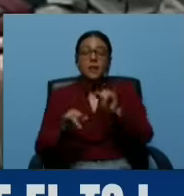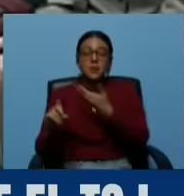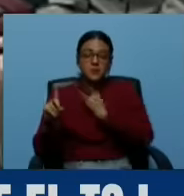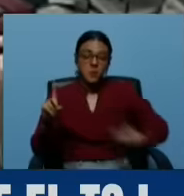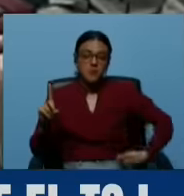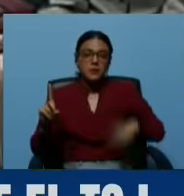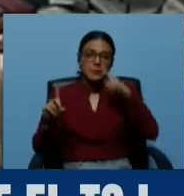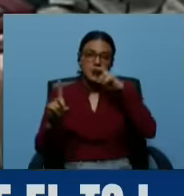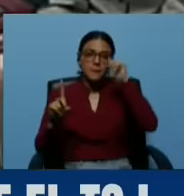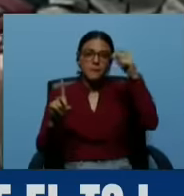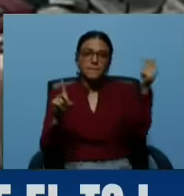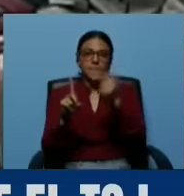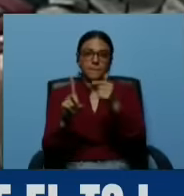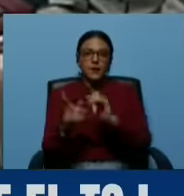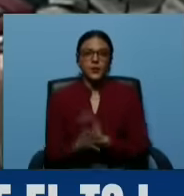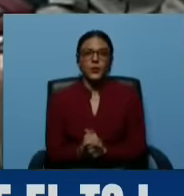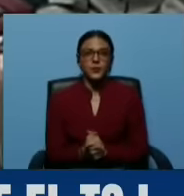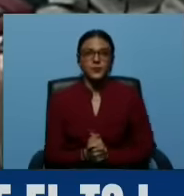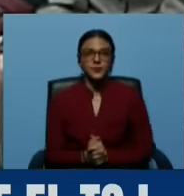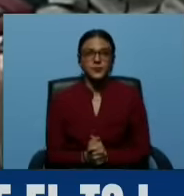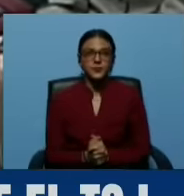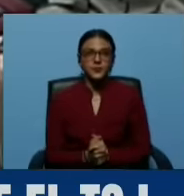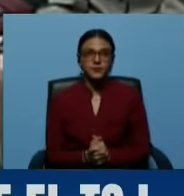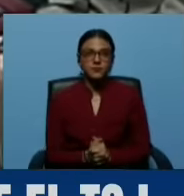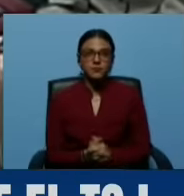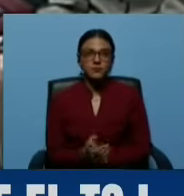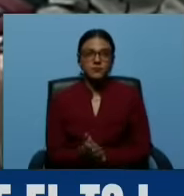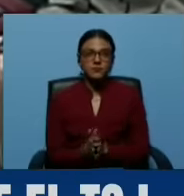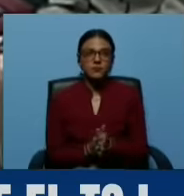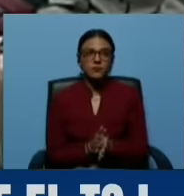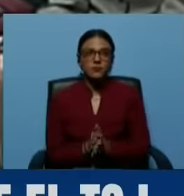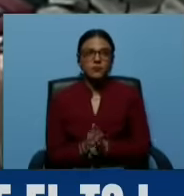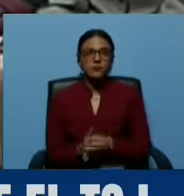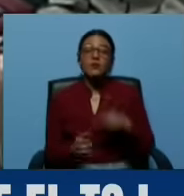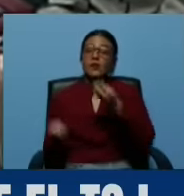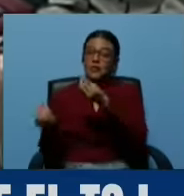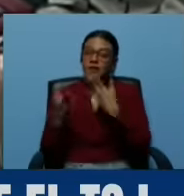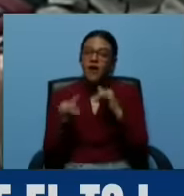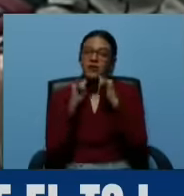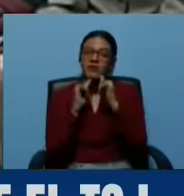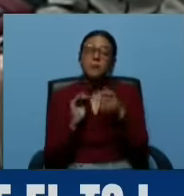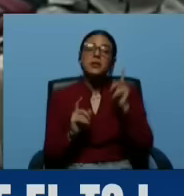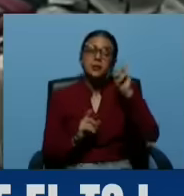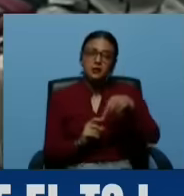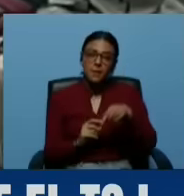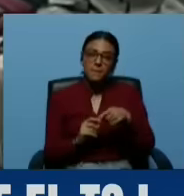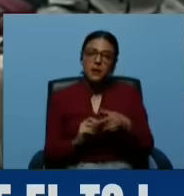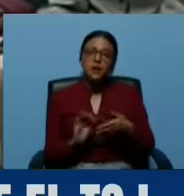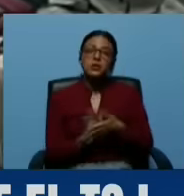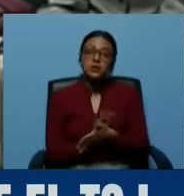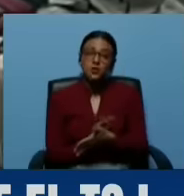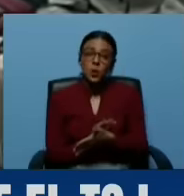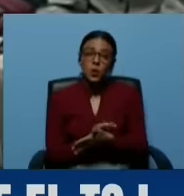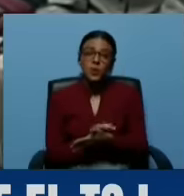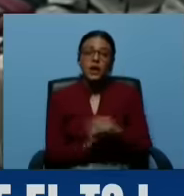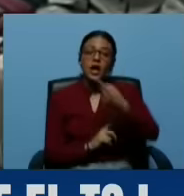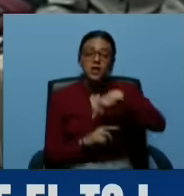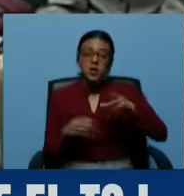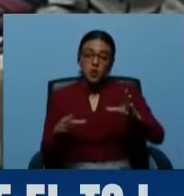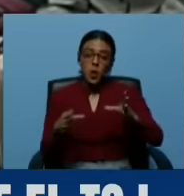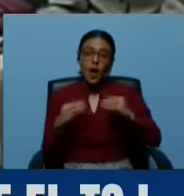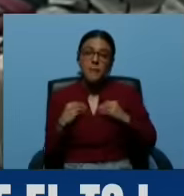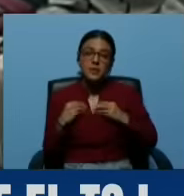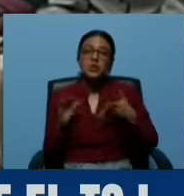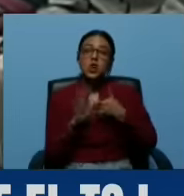República Bolivariana de Venezuela, Nicolás Maduro Moros. Informaba también, una vez que fue admitido